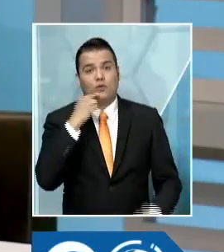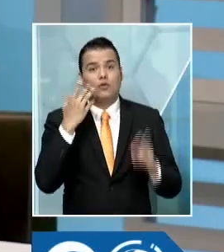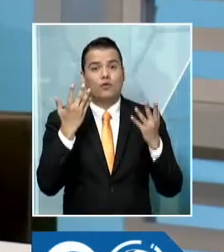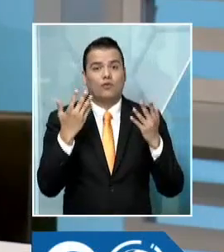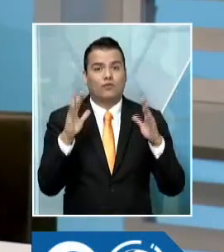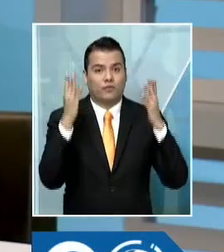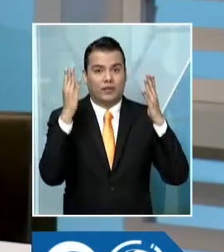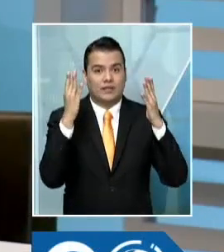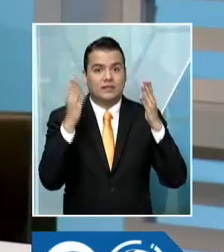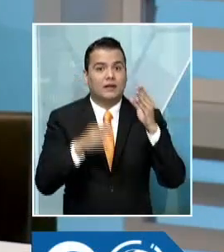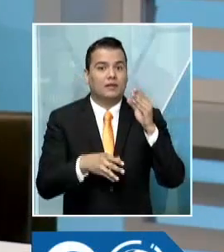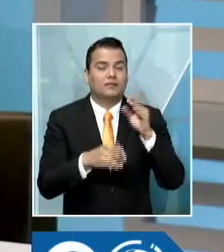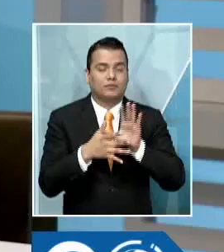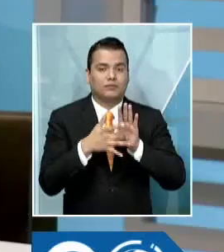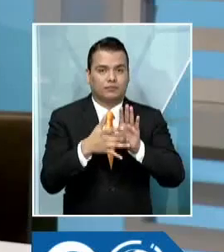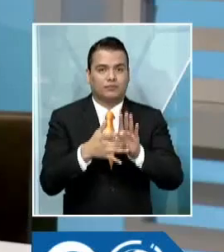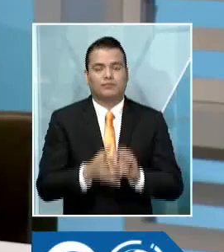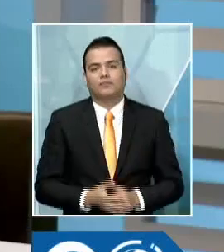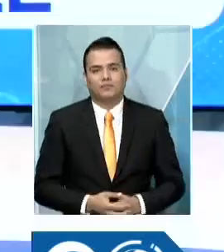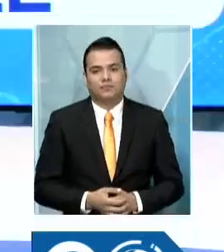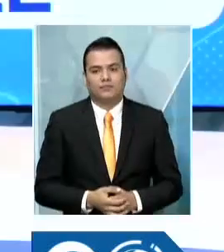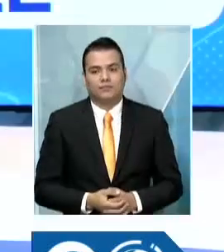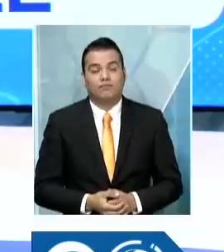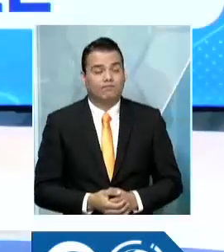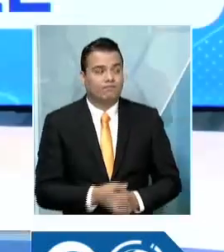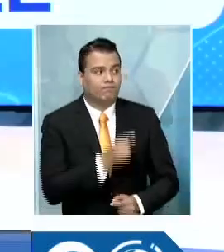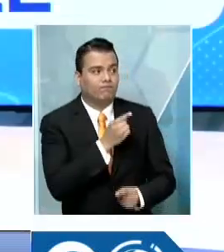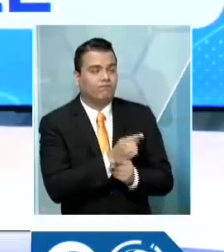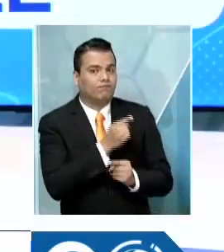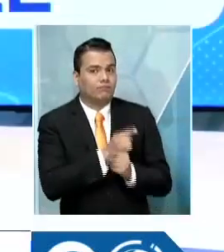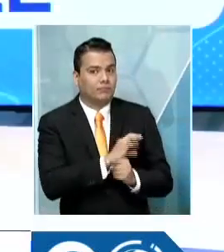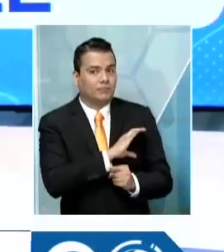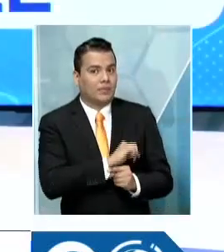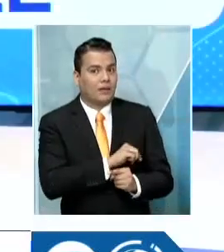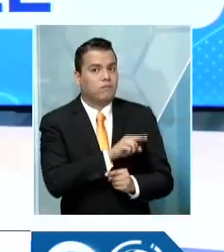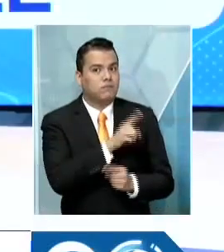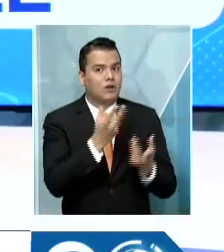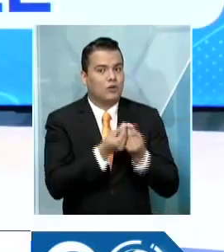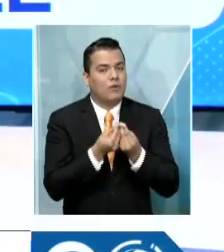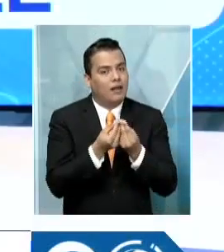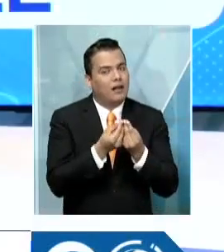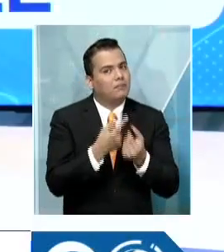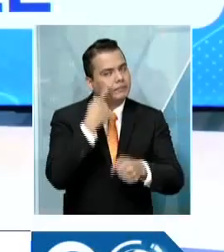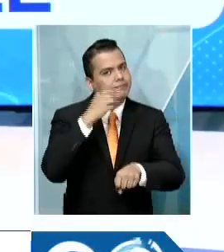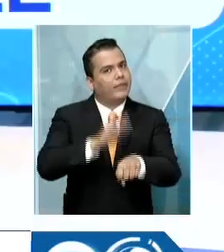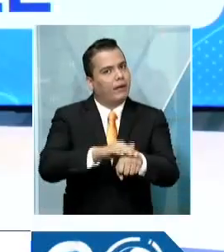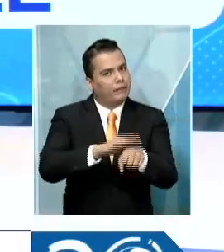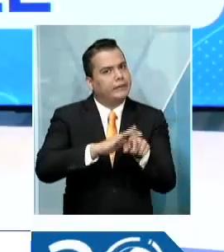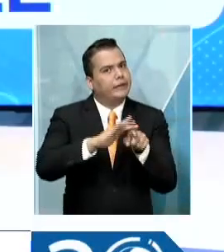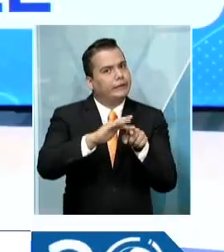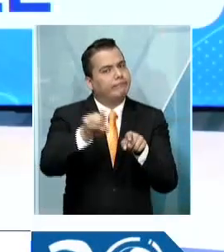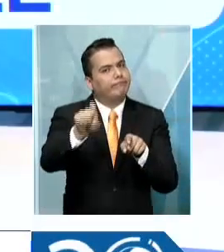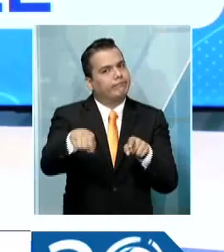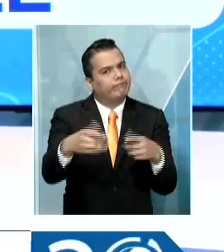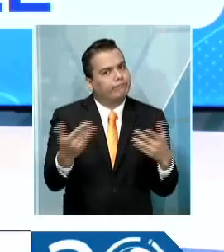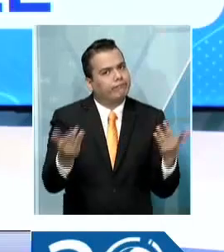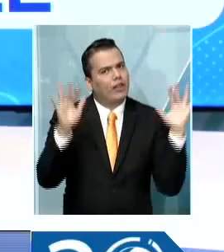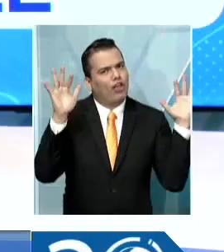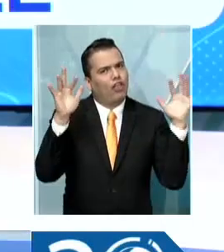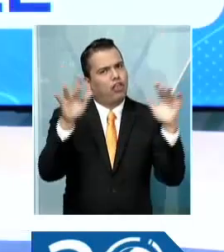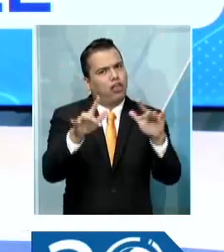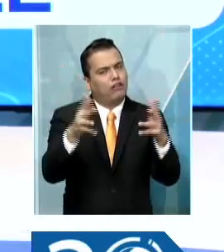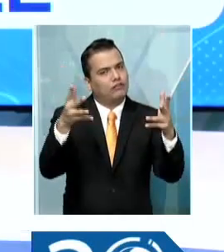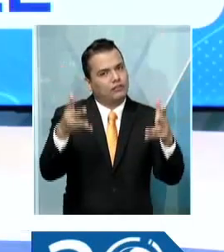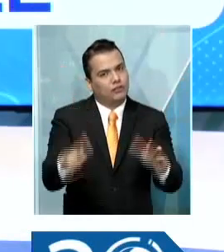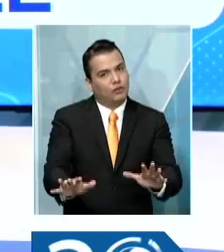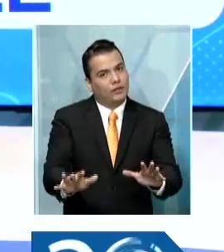y restringir la venta y consumo de licor. Ángela, en Cali los concejales insisten en que estas medidas son necesarias para evitar todo tipo